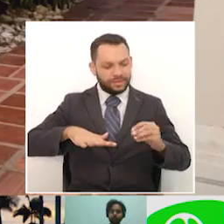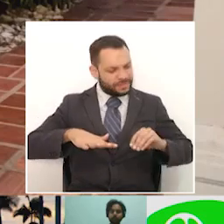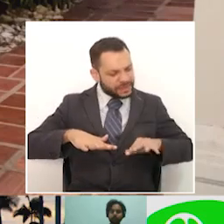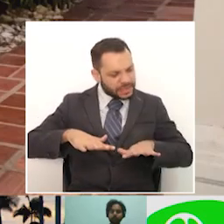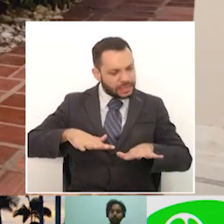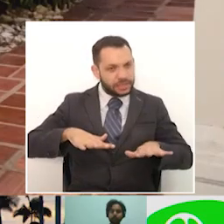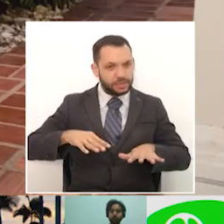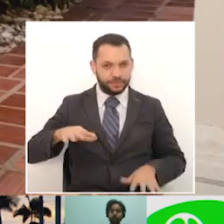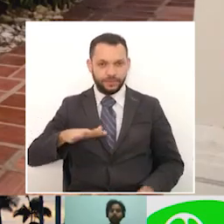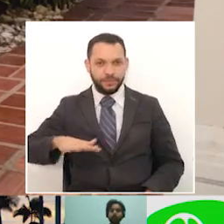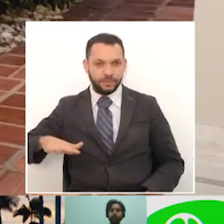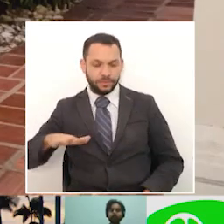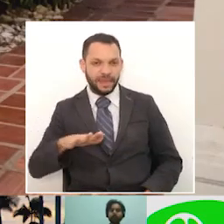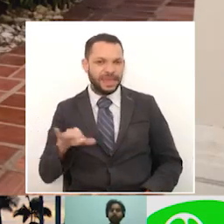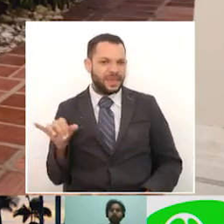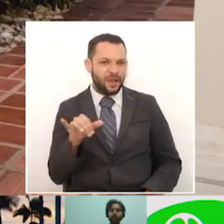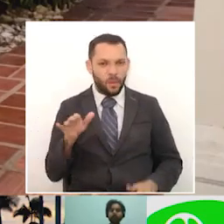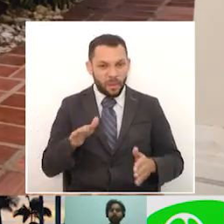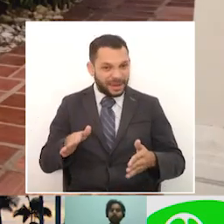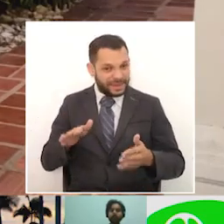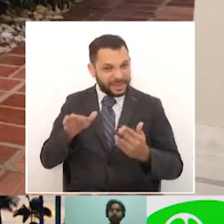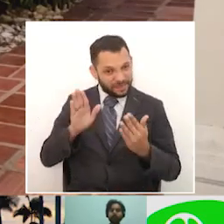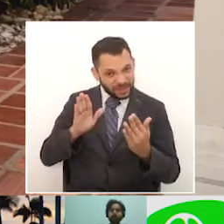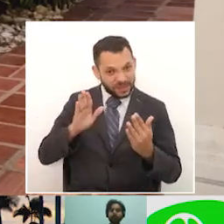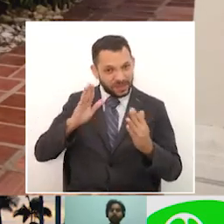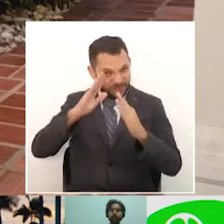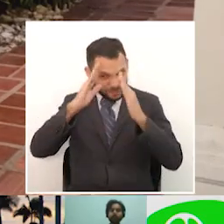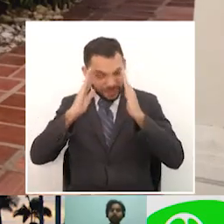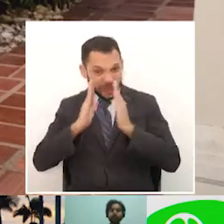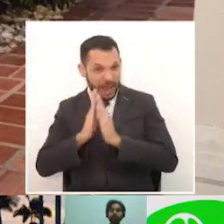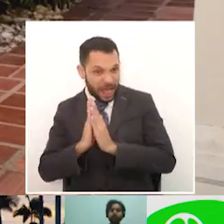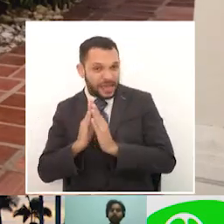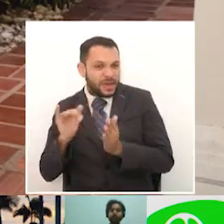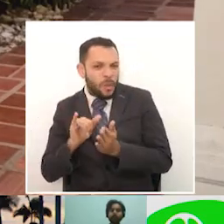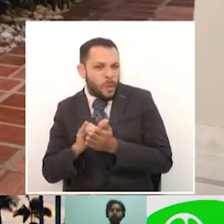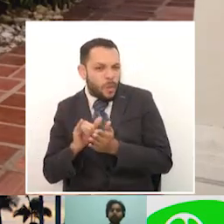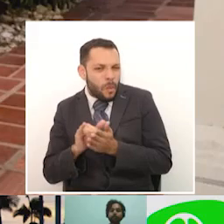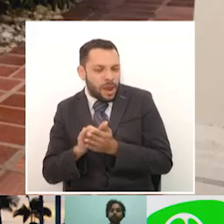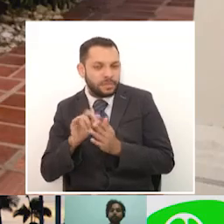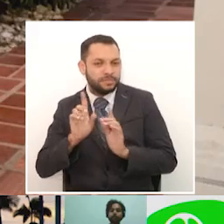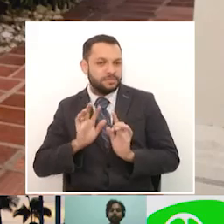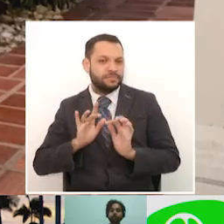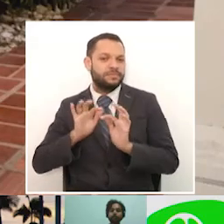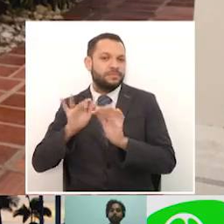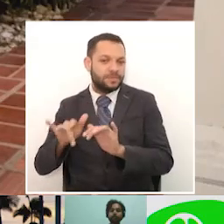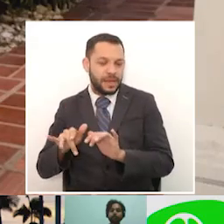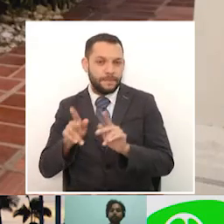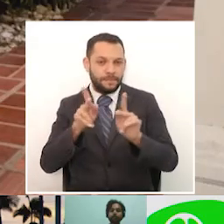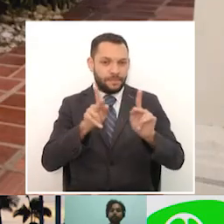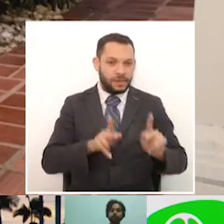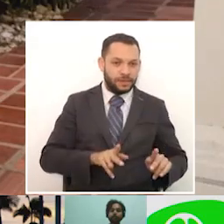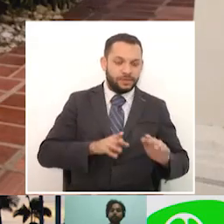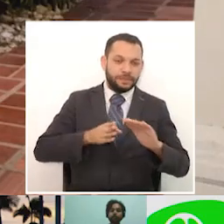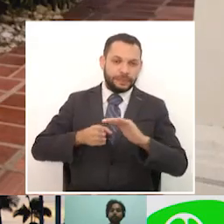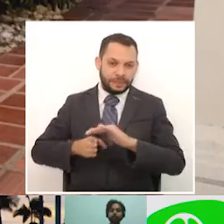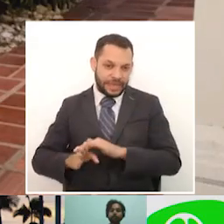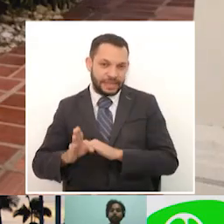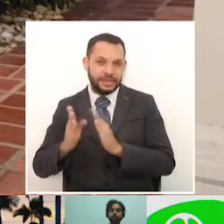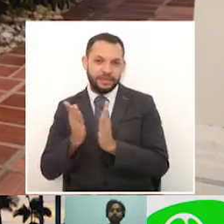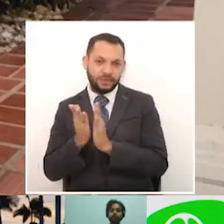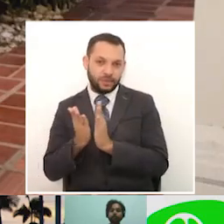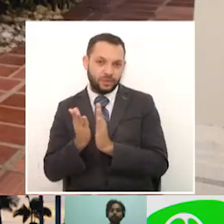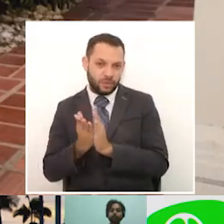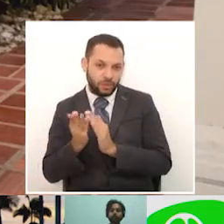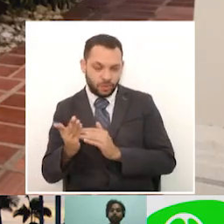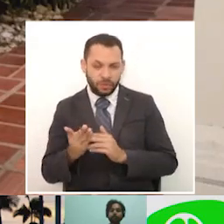unos conventos, como unas áreas especiales donde las personas vamos a estudiar, nos capacitamos y